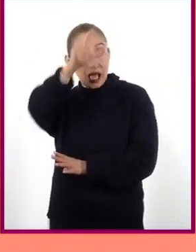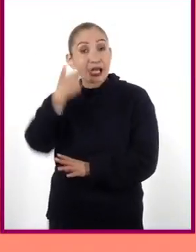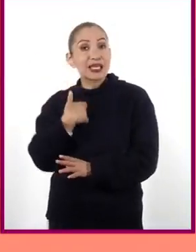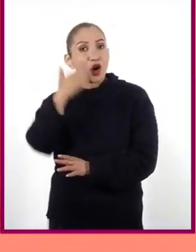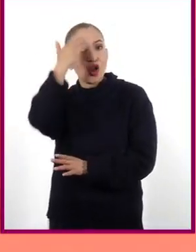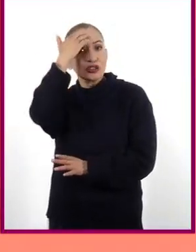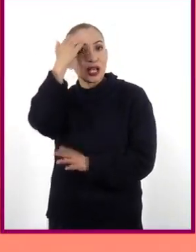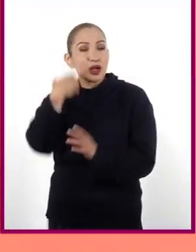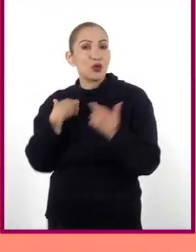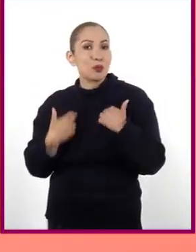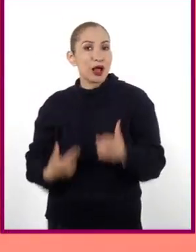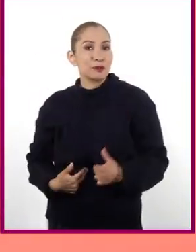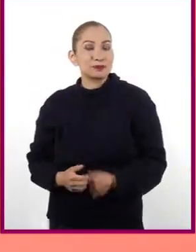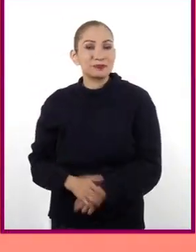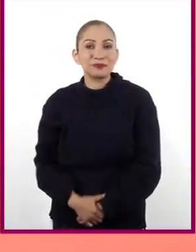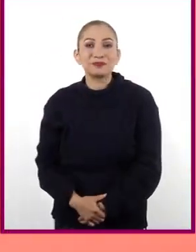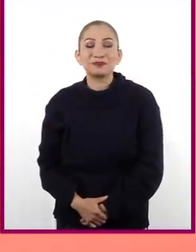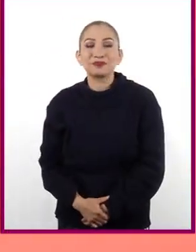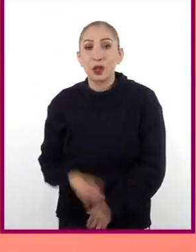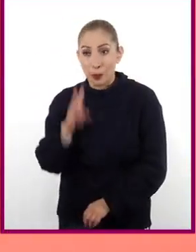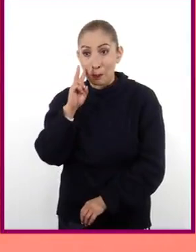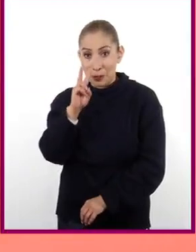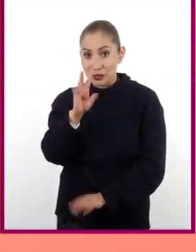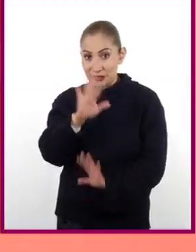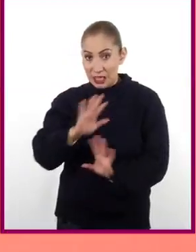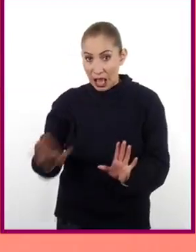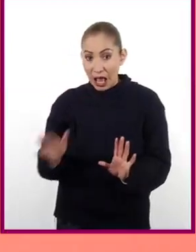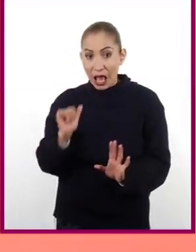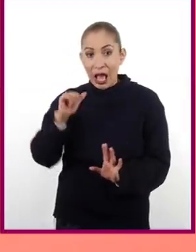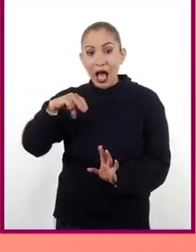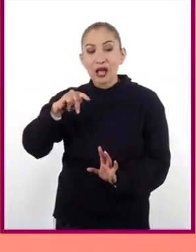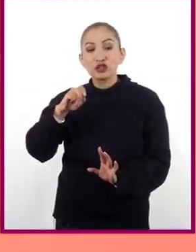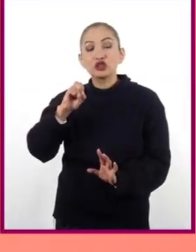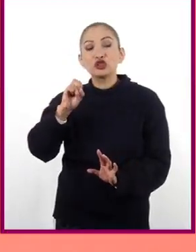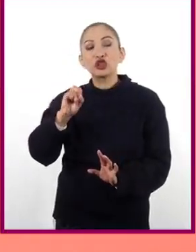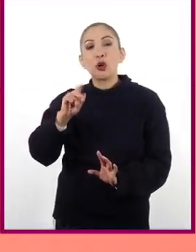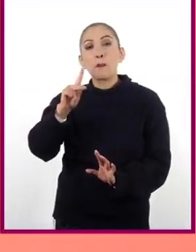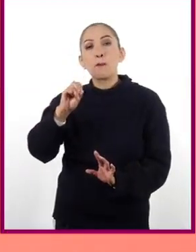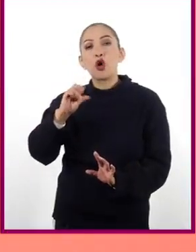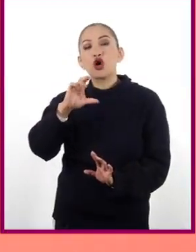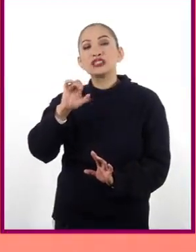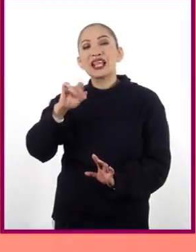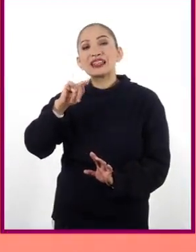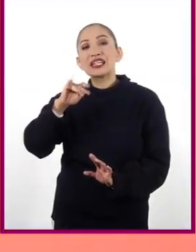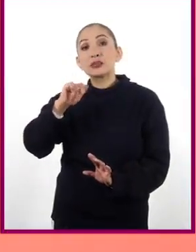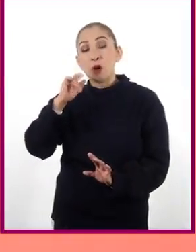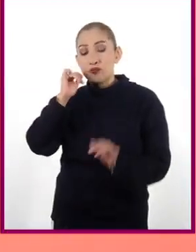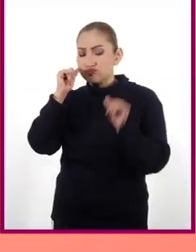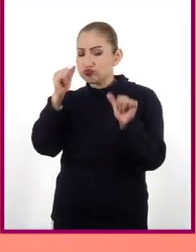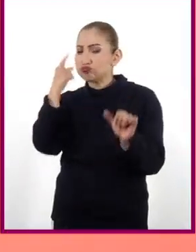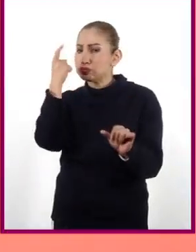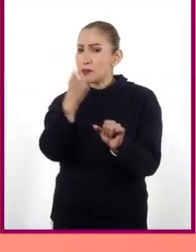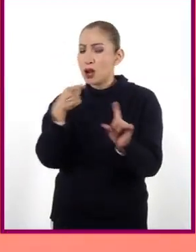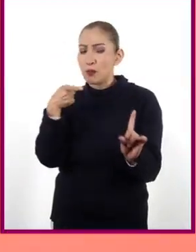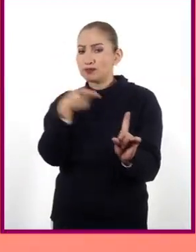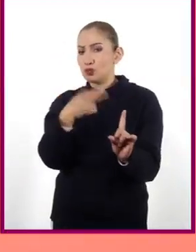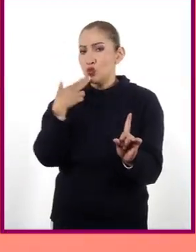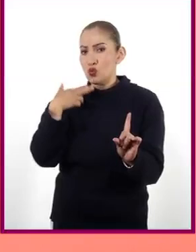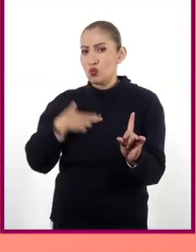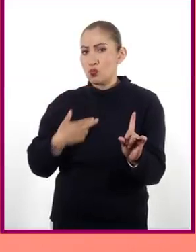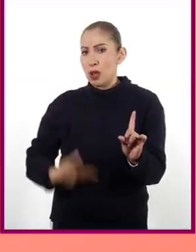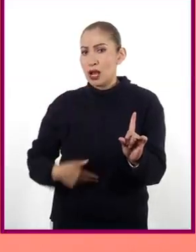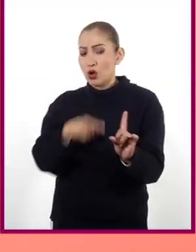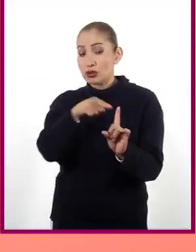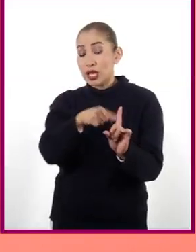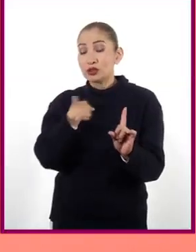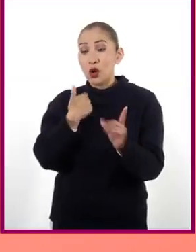al conocimiento humano. Como observaron, el antropocentrismo puso al centro de las ideas al hombre,